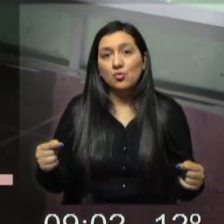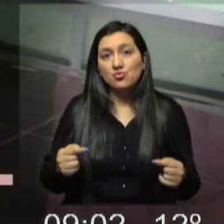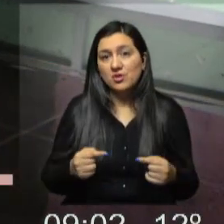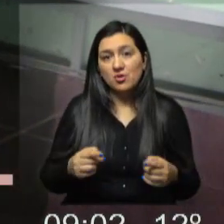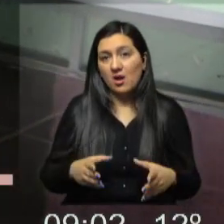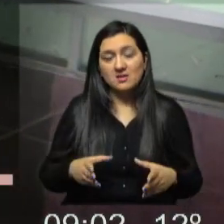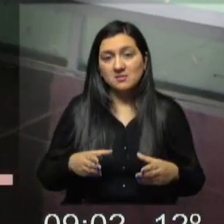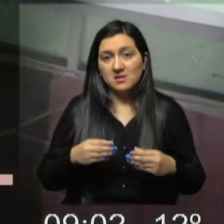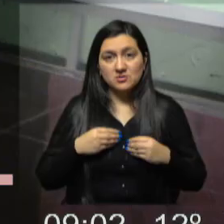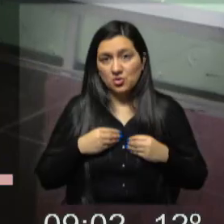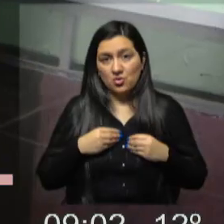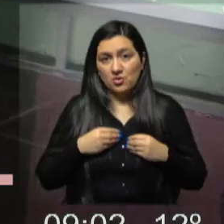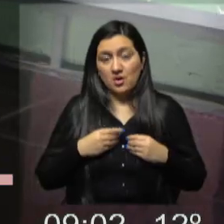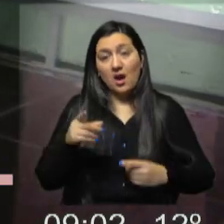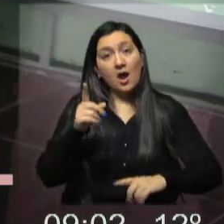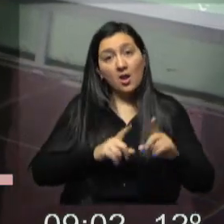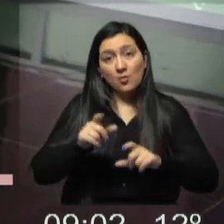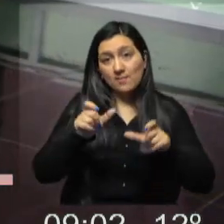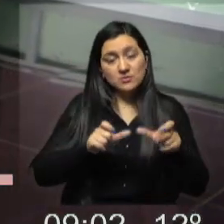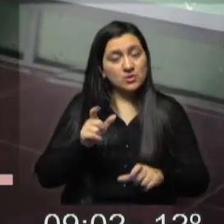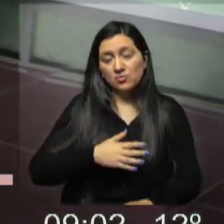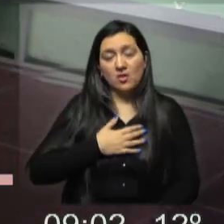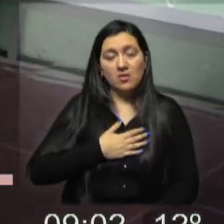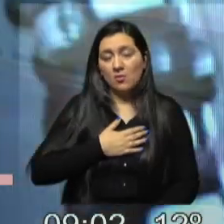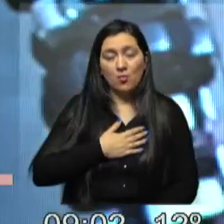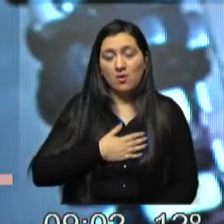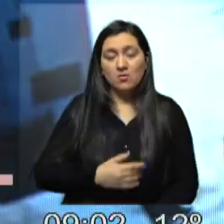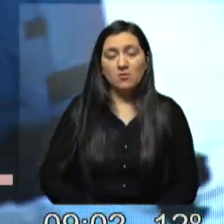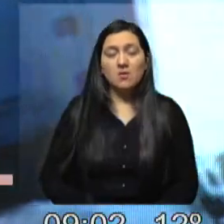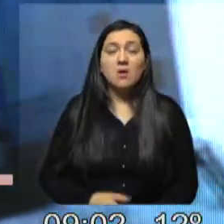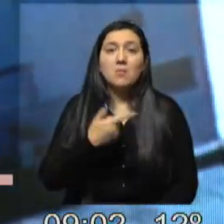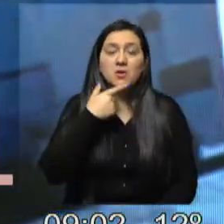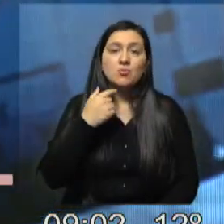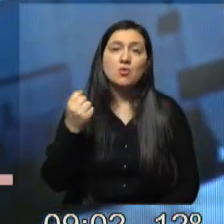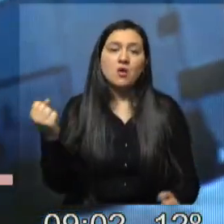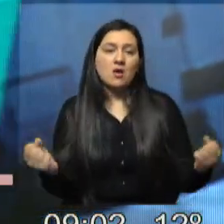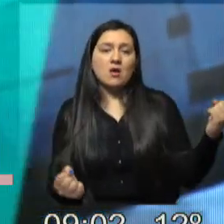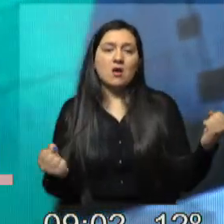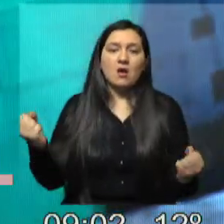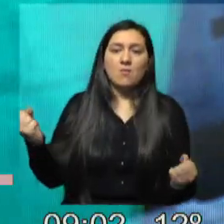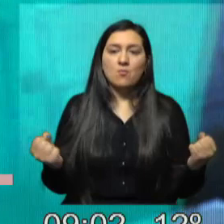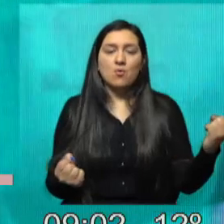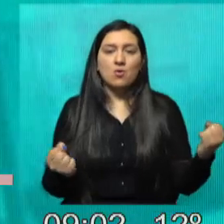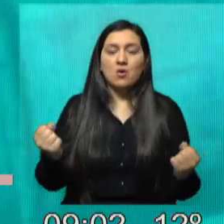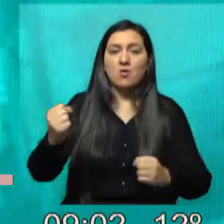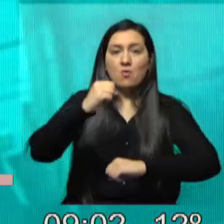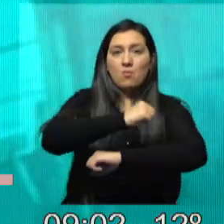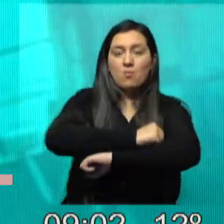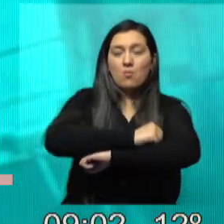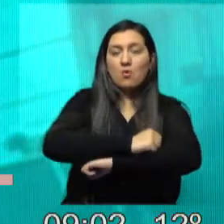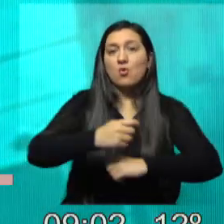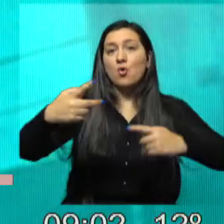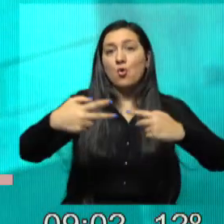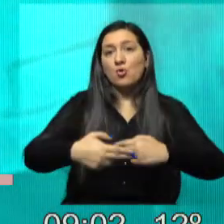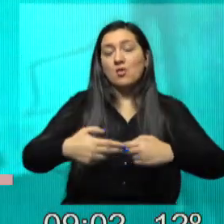aceptación del resultado electoral por parte de algunos actores. En este caso, camioneros cortando. Obviamente no hay que pensar que son necesariamente movimientos